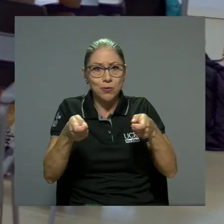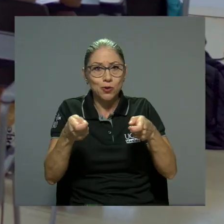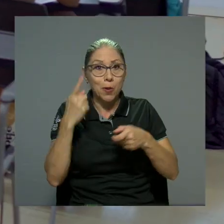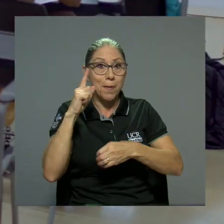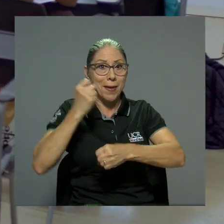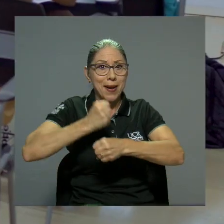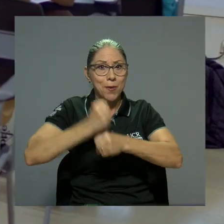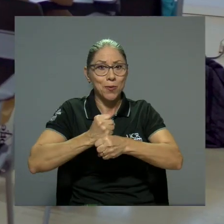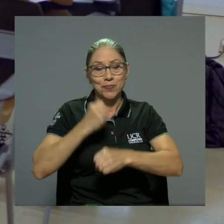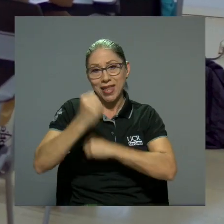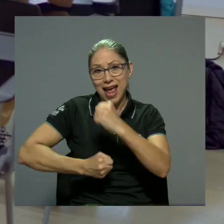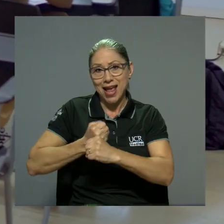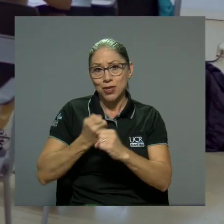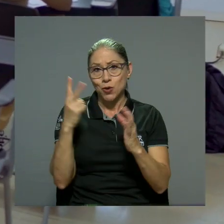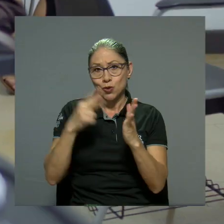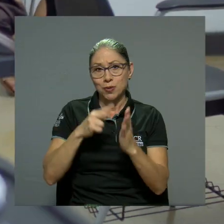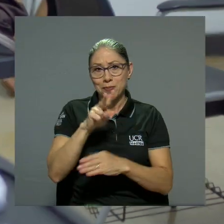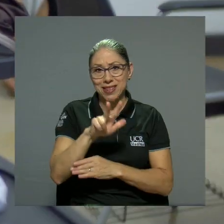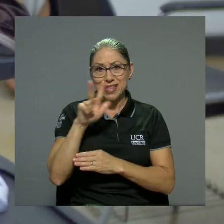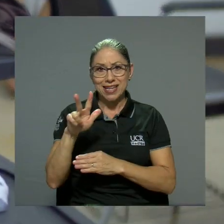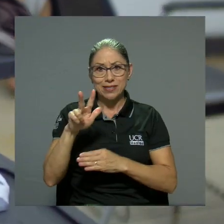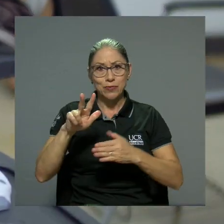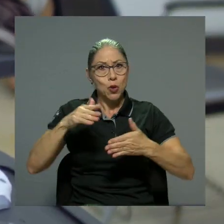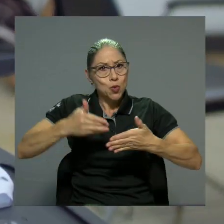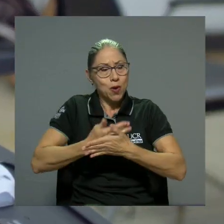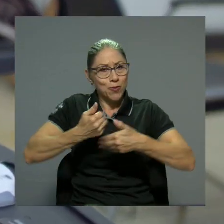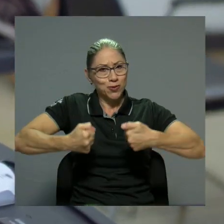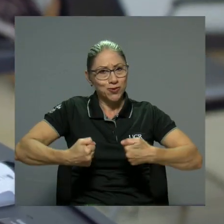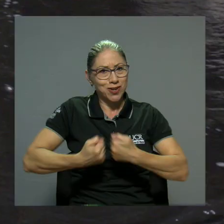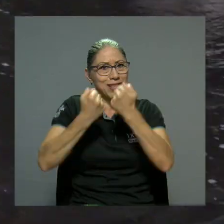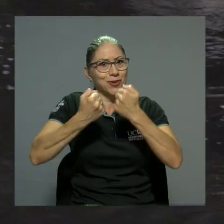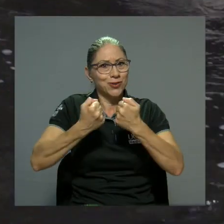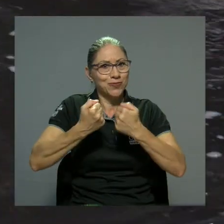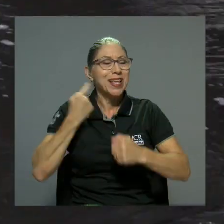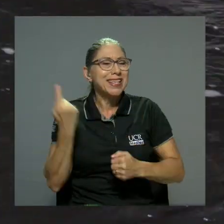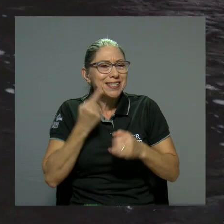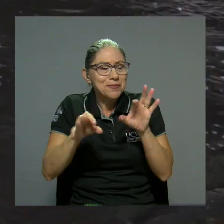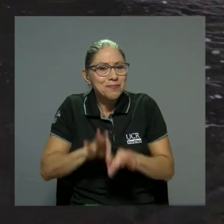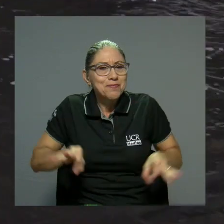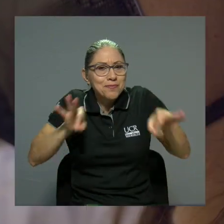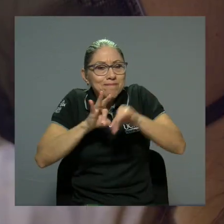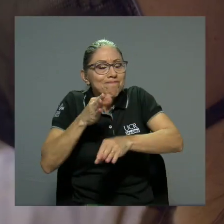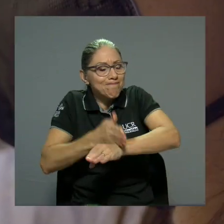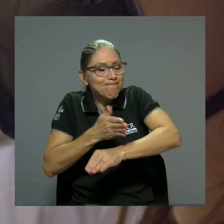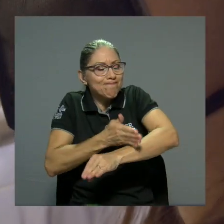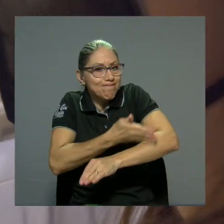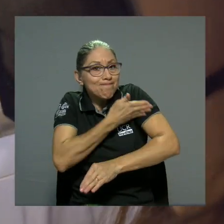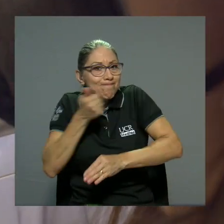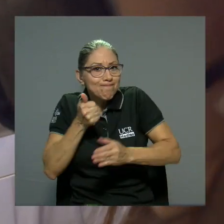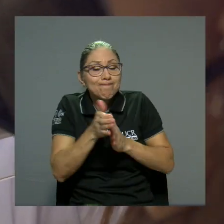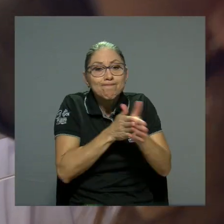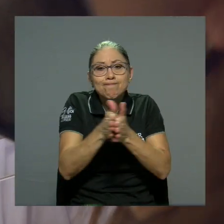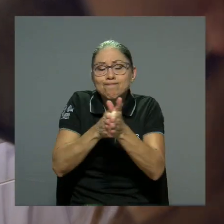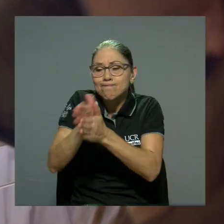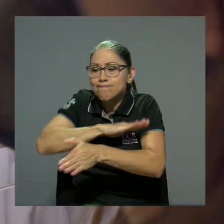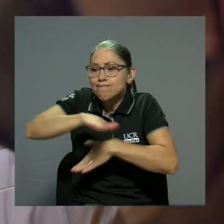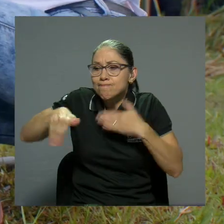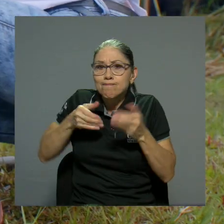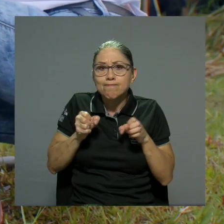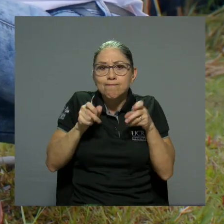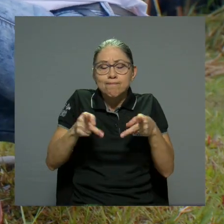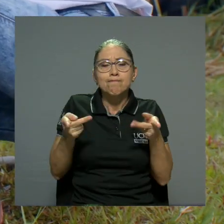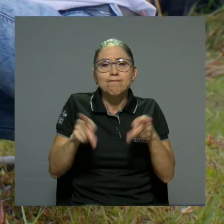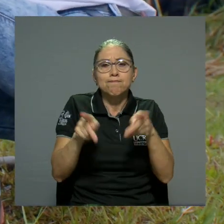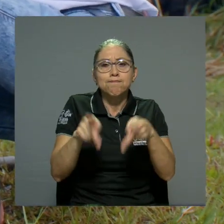labor. El 2023 traerá retos nuevos. Siempre es importante mejorar y aprovechar todas las oportunidades que